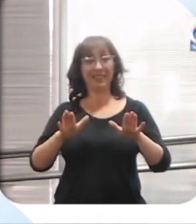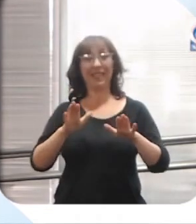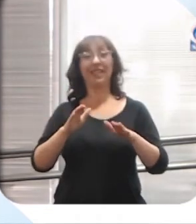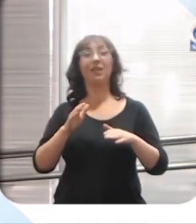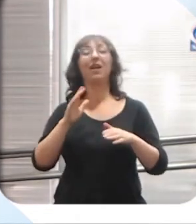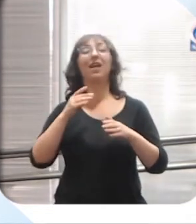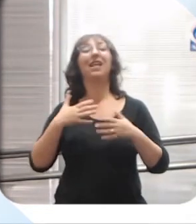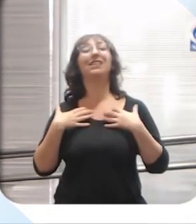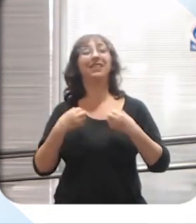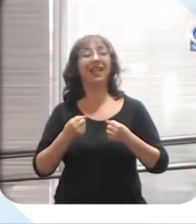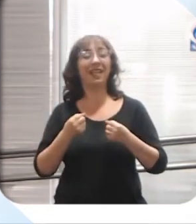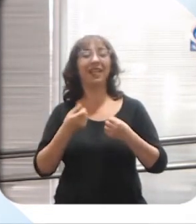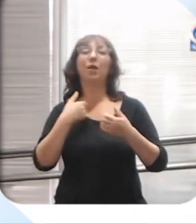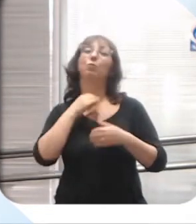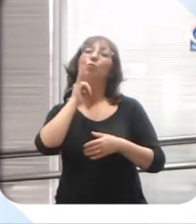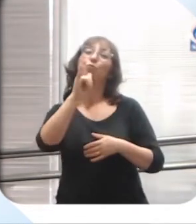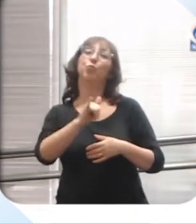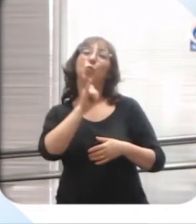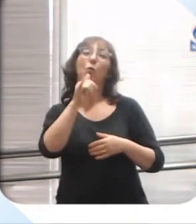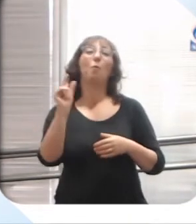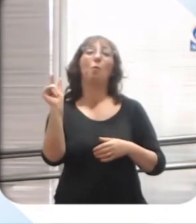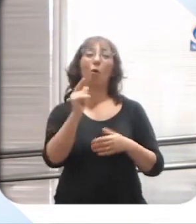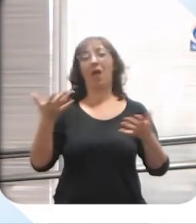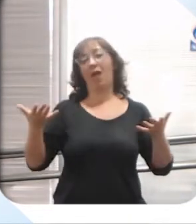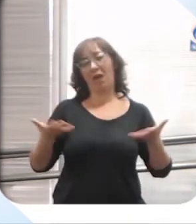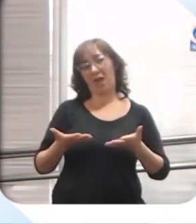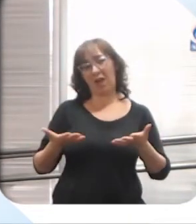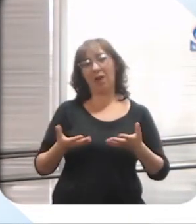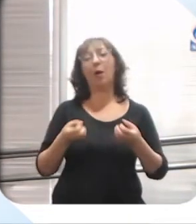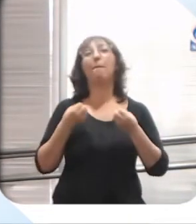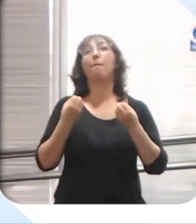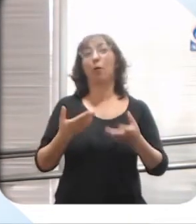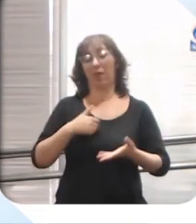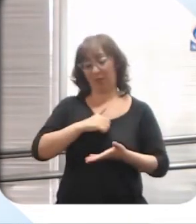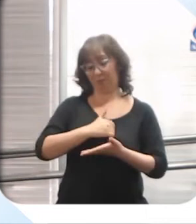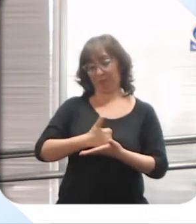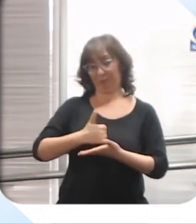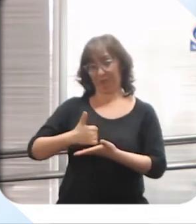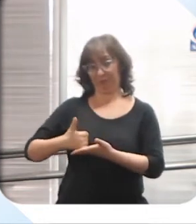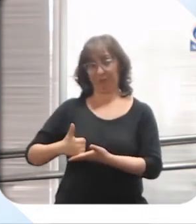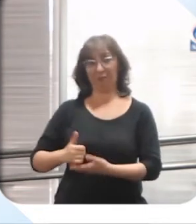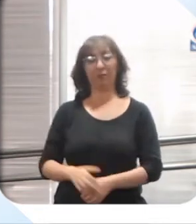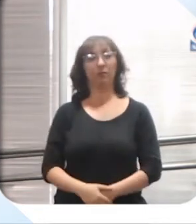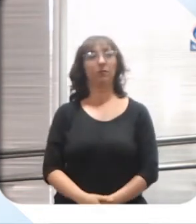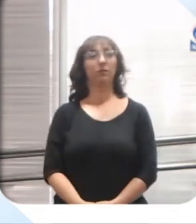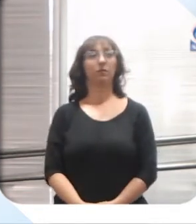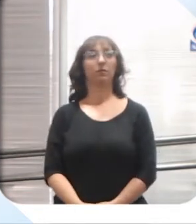veníamos a mostrar un poco de lo que estamos haciendo ahora y por qué estamos acá.